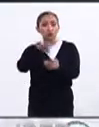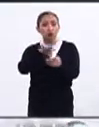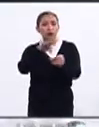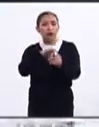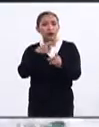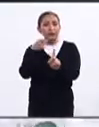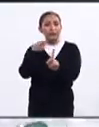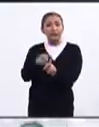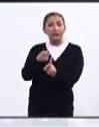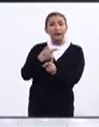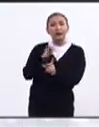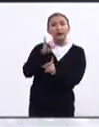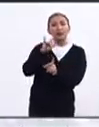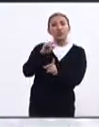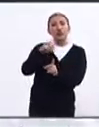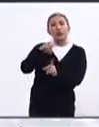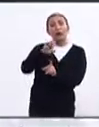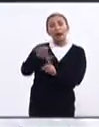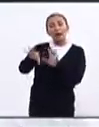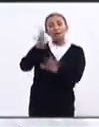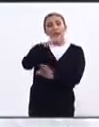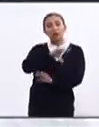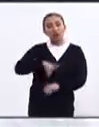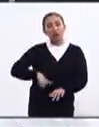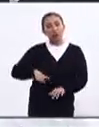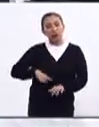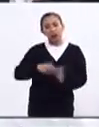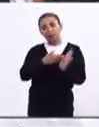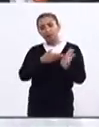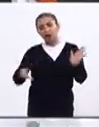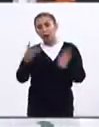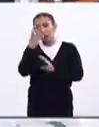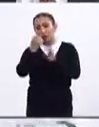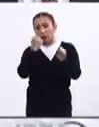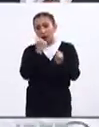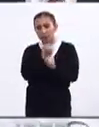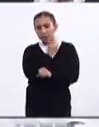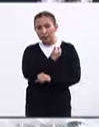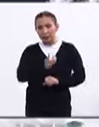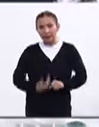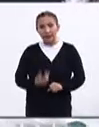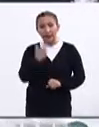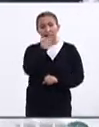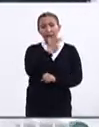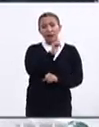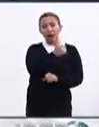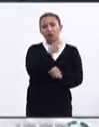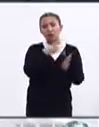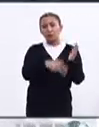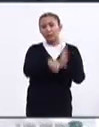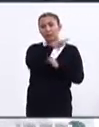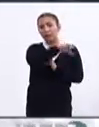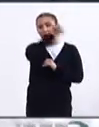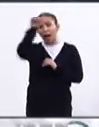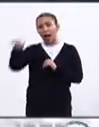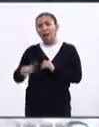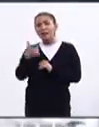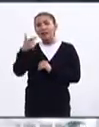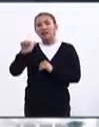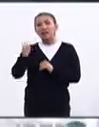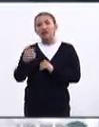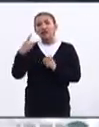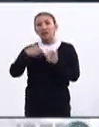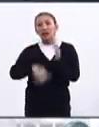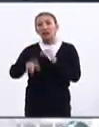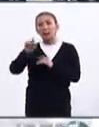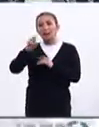votos, Iván Duque Márquez fue el elegido como gobernador por un periodo de 4 años, desde el 7 de agosto de 2018 hasta el 7 de